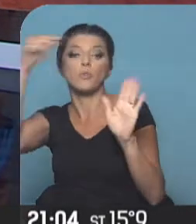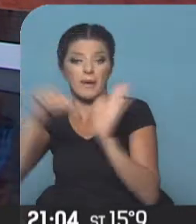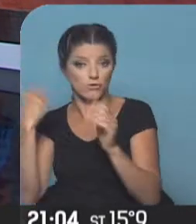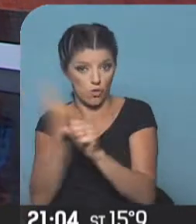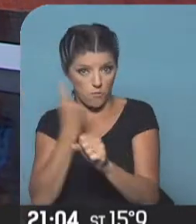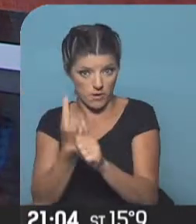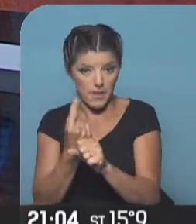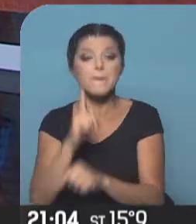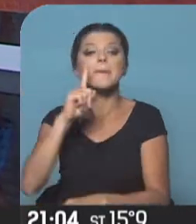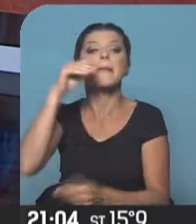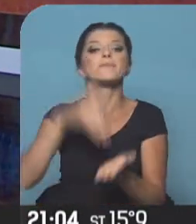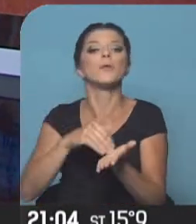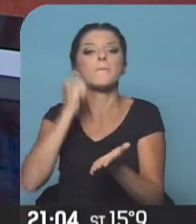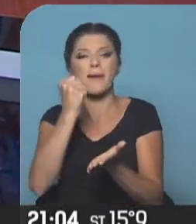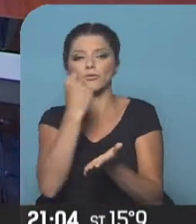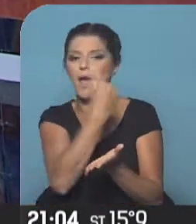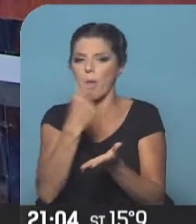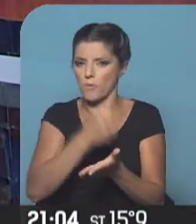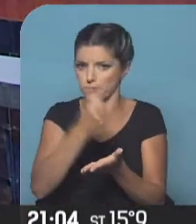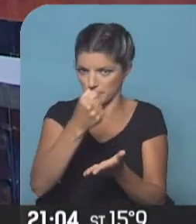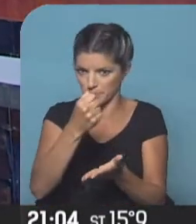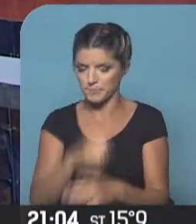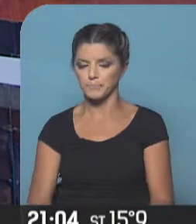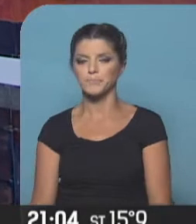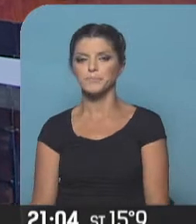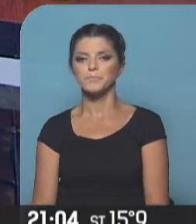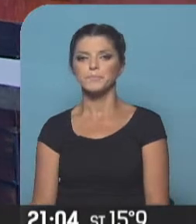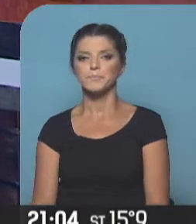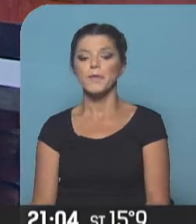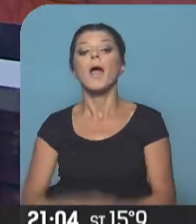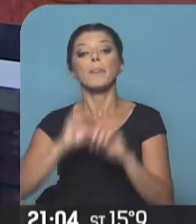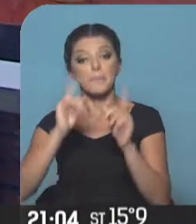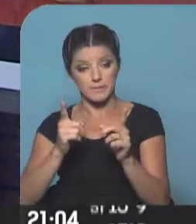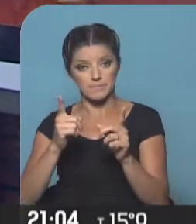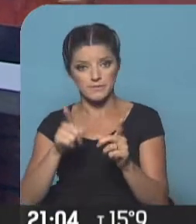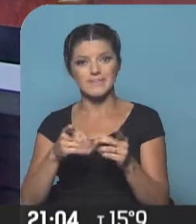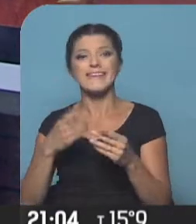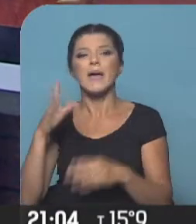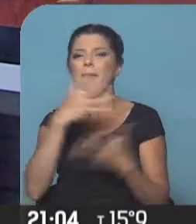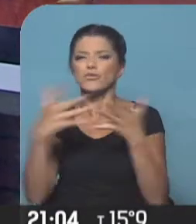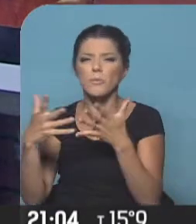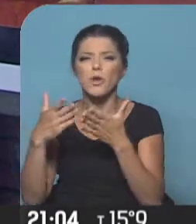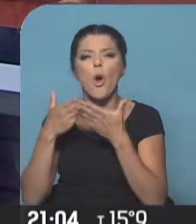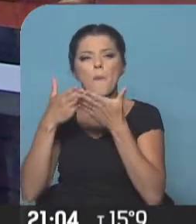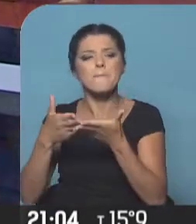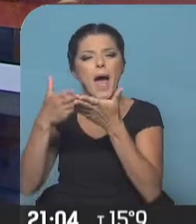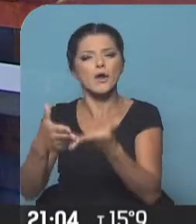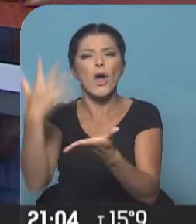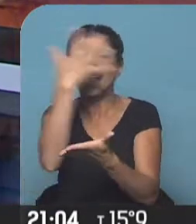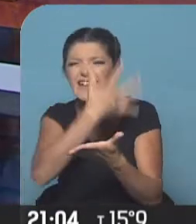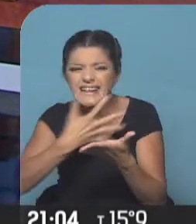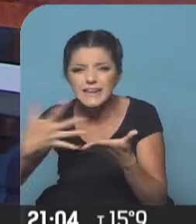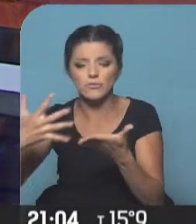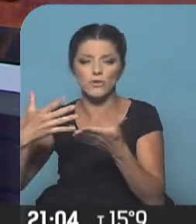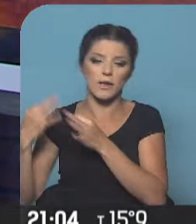imputados. Bien, un detalle más, fueron casi 500 barcos con gas natural licuado que llegaron a Bahía Blanca